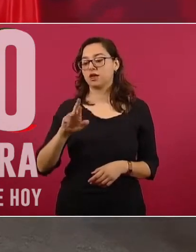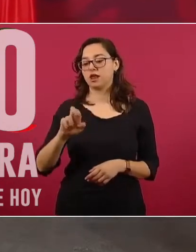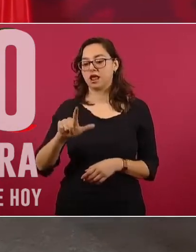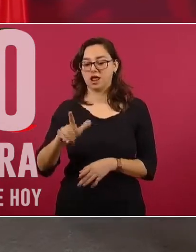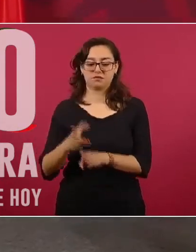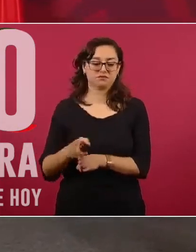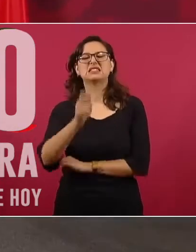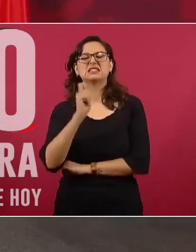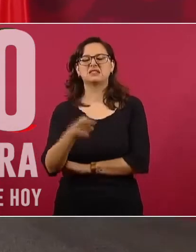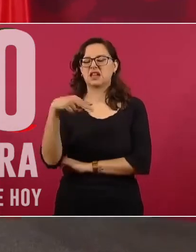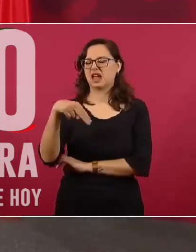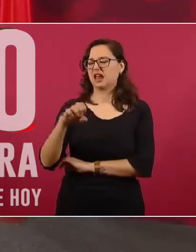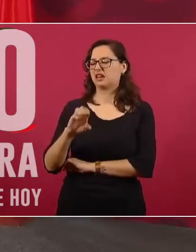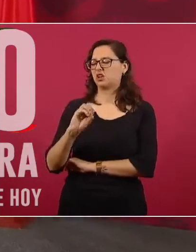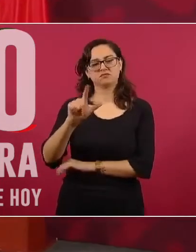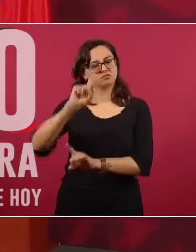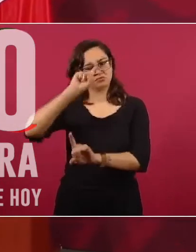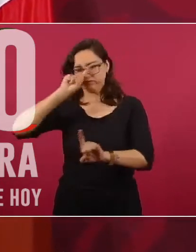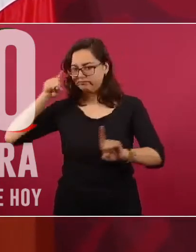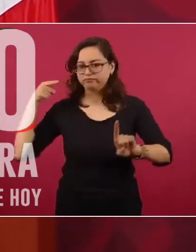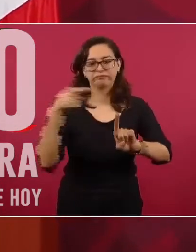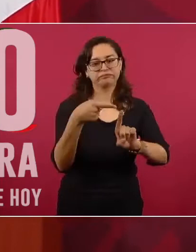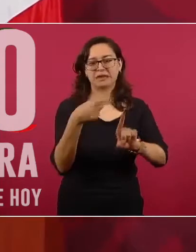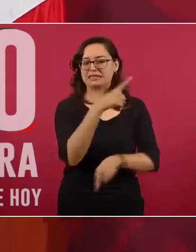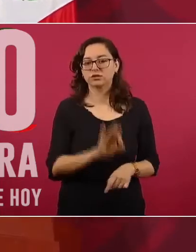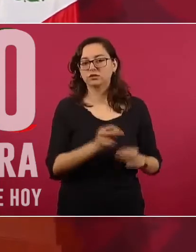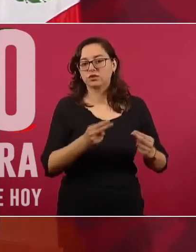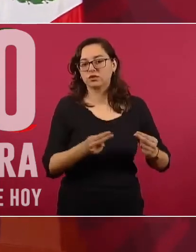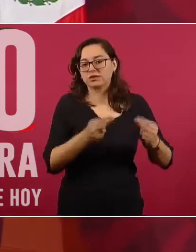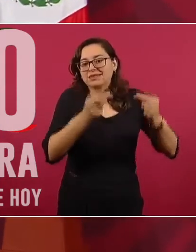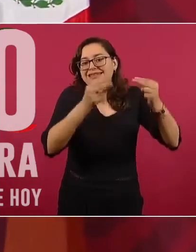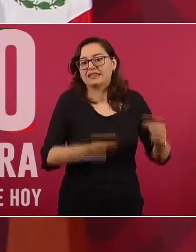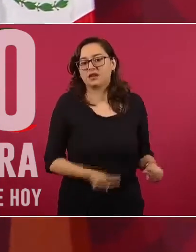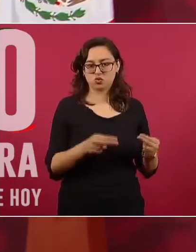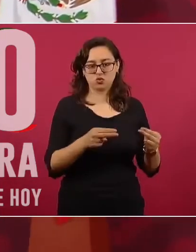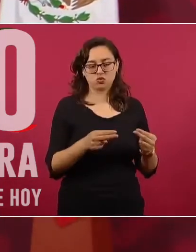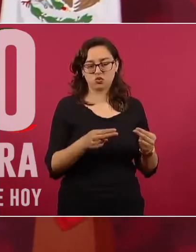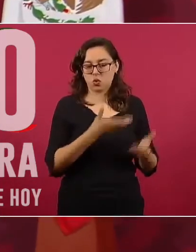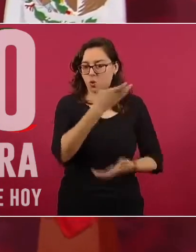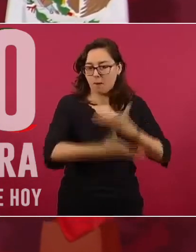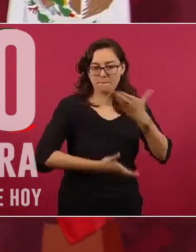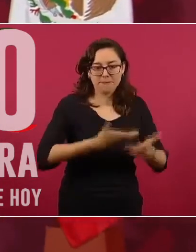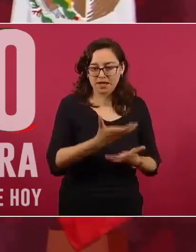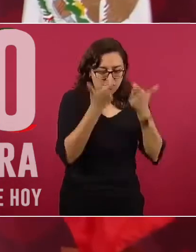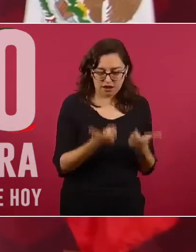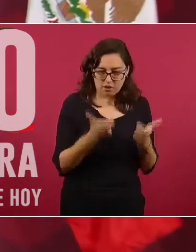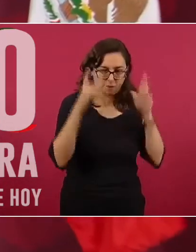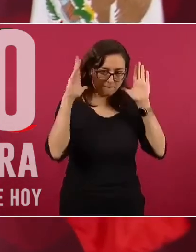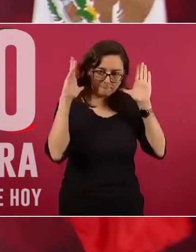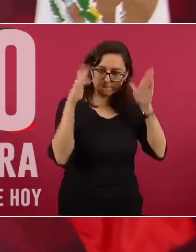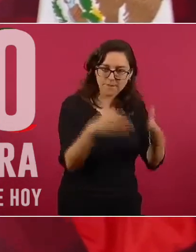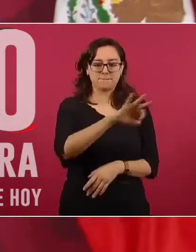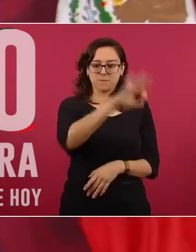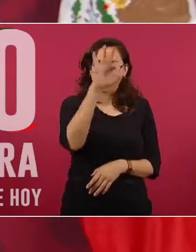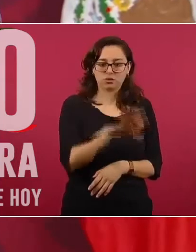todo al mercado, a privatizar, a pensar nada más en el lucro, nos afectó